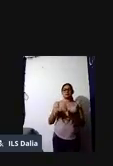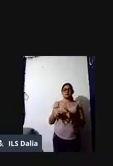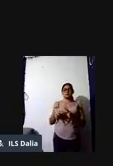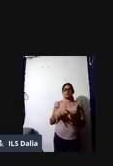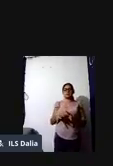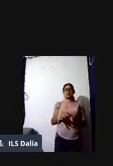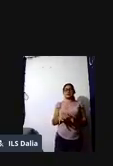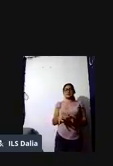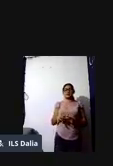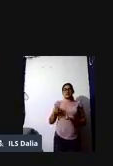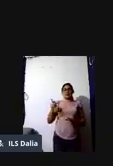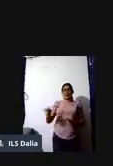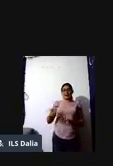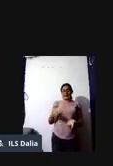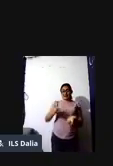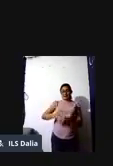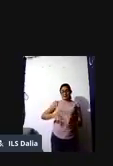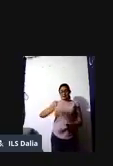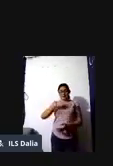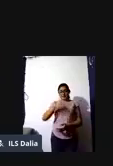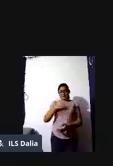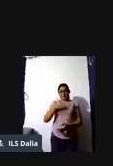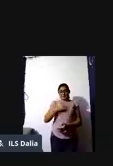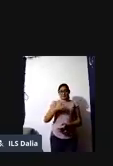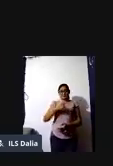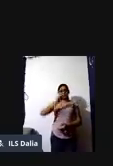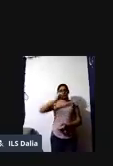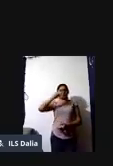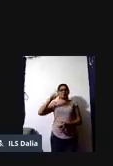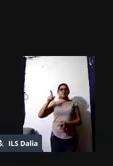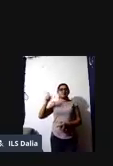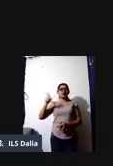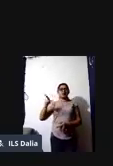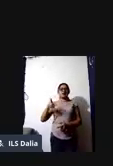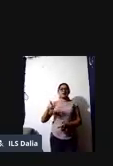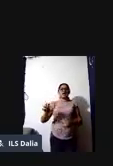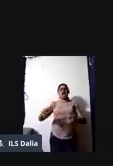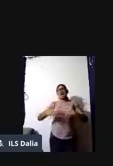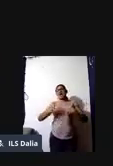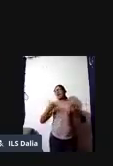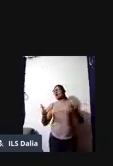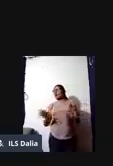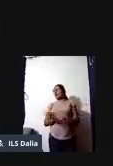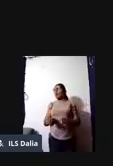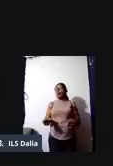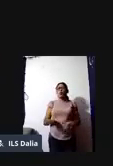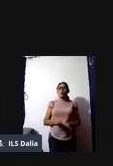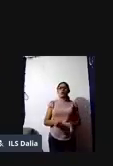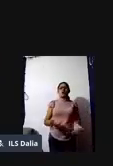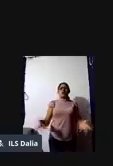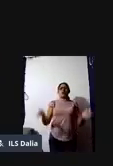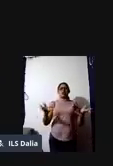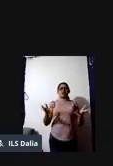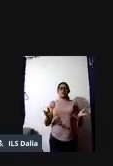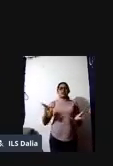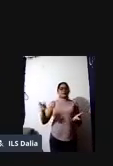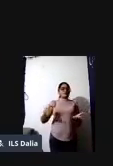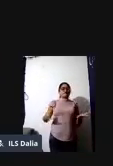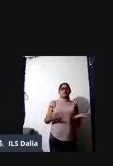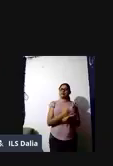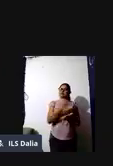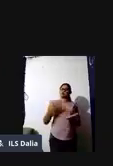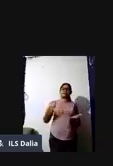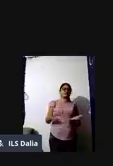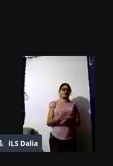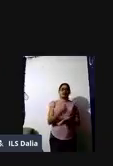todo la emocional, porque imagínate tú, pues que él empieza a tener estas actitudes de tomar decisiones o empezar a